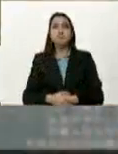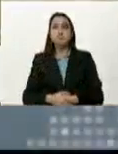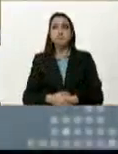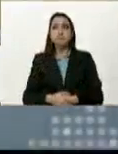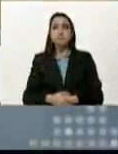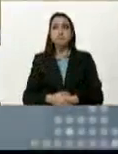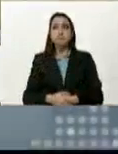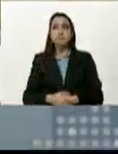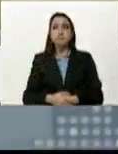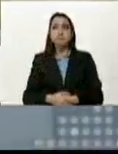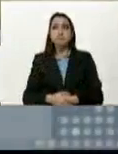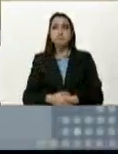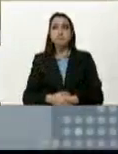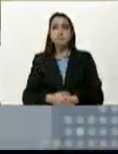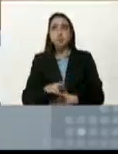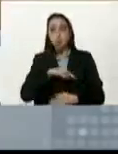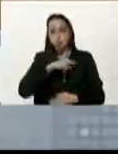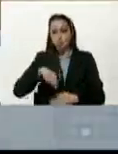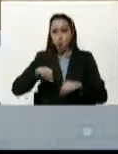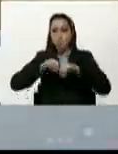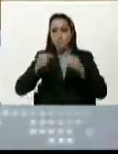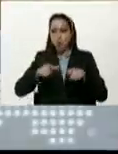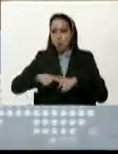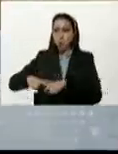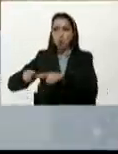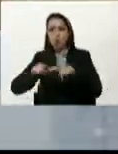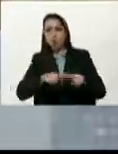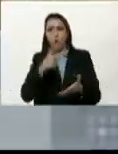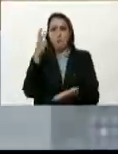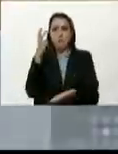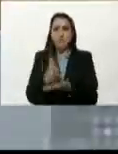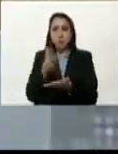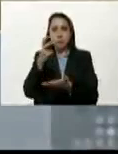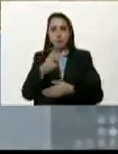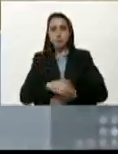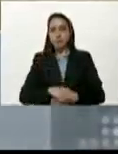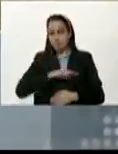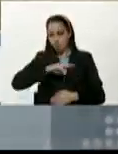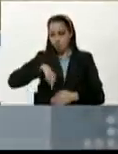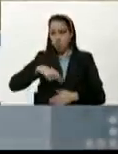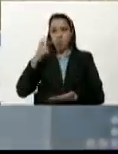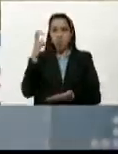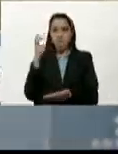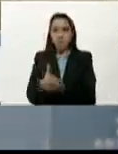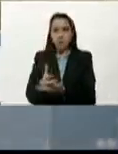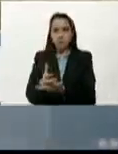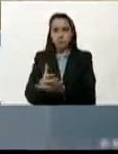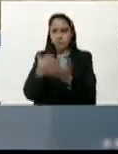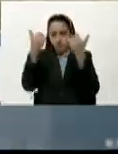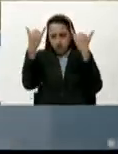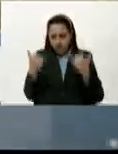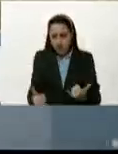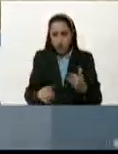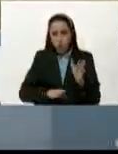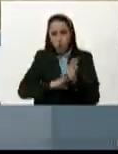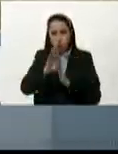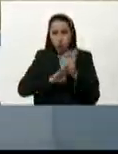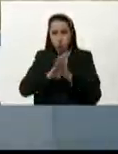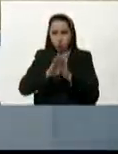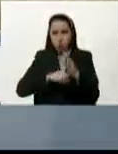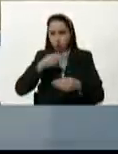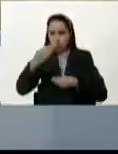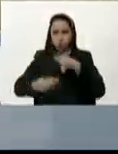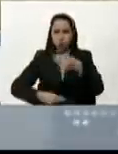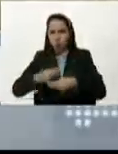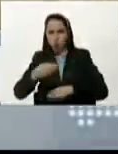en los estudios de pan bimbo esos son nuestros estudios aquí miren produciendo produciendo